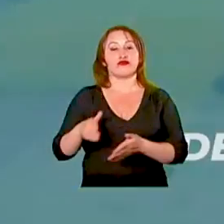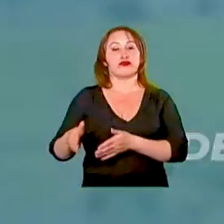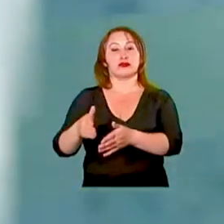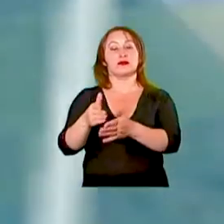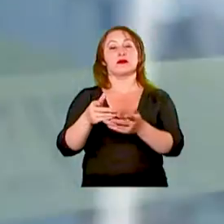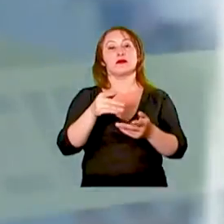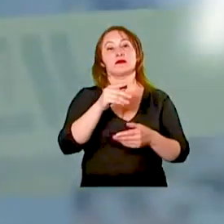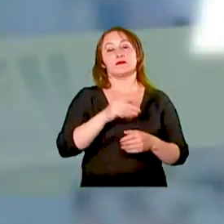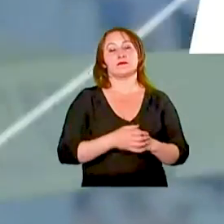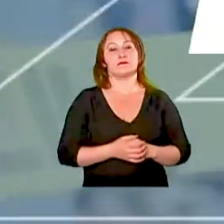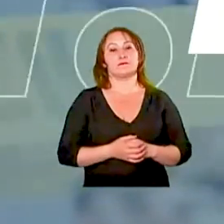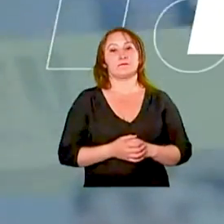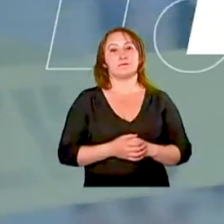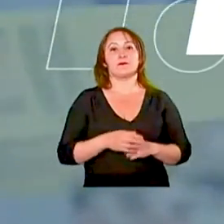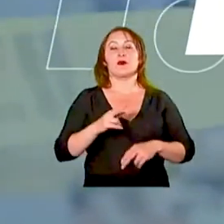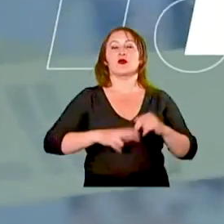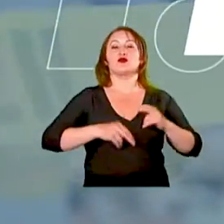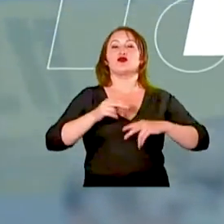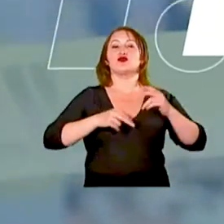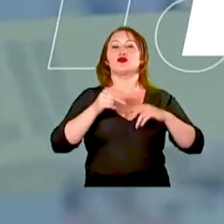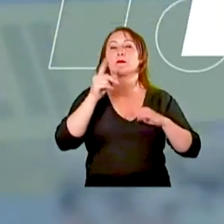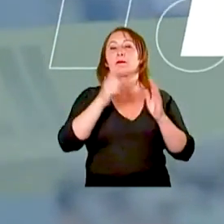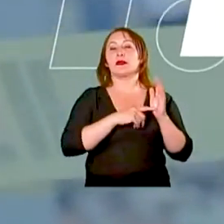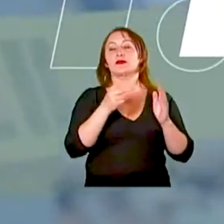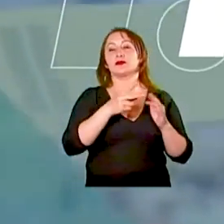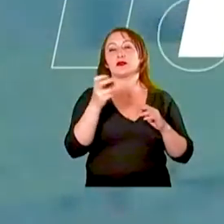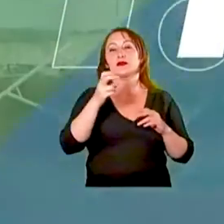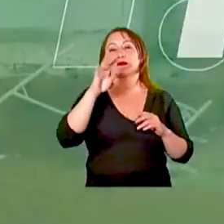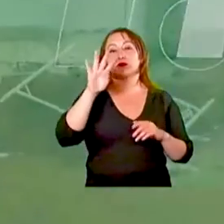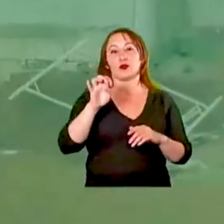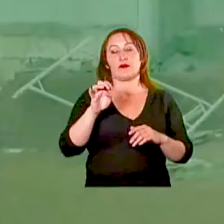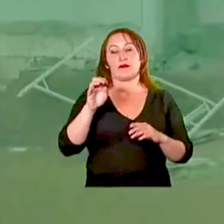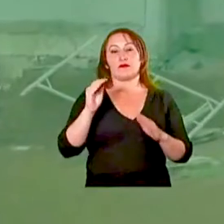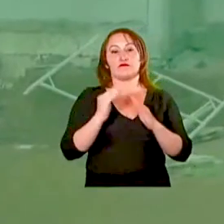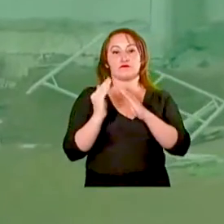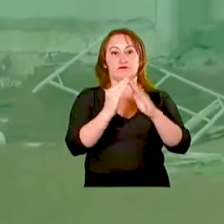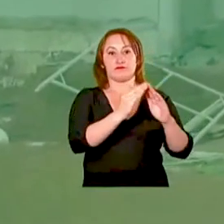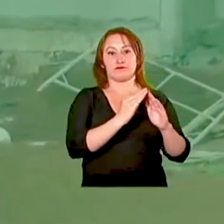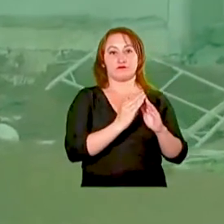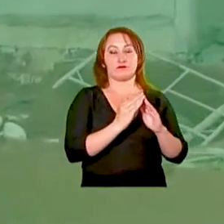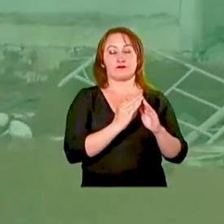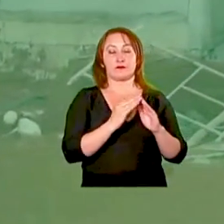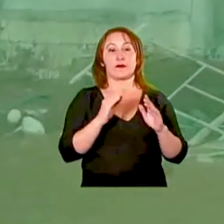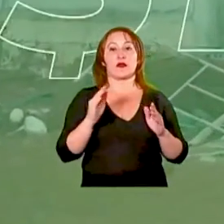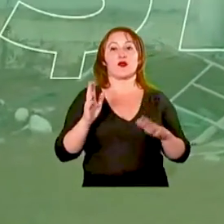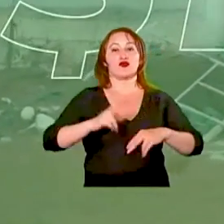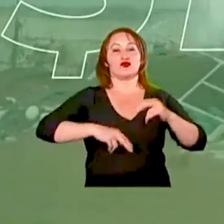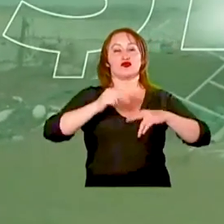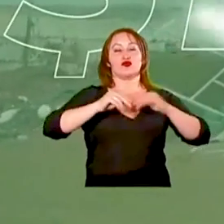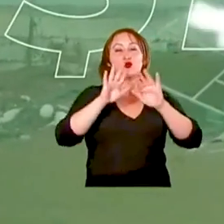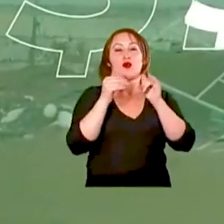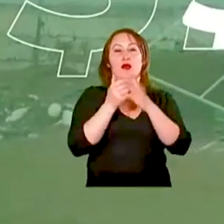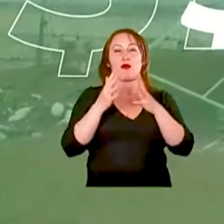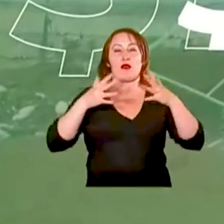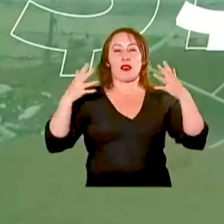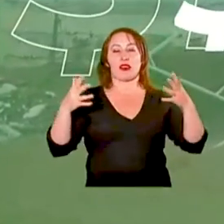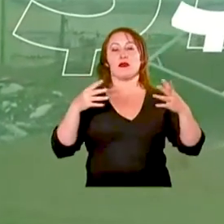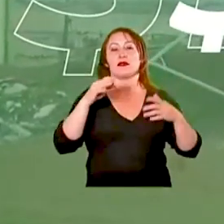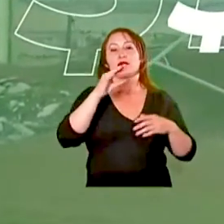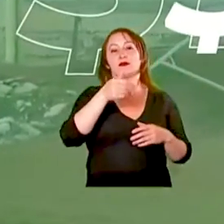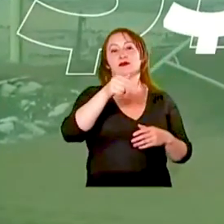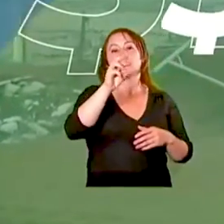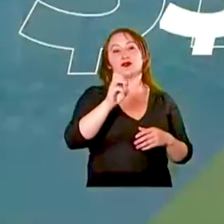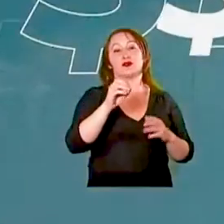de pesos, construcción de 1.209 viviendas, construcción del megacolegio por 18.377